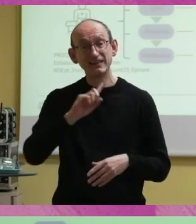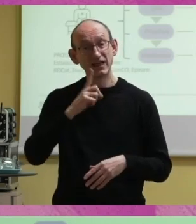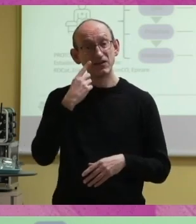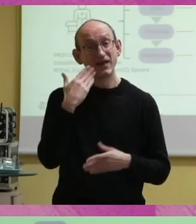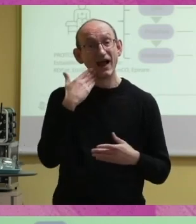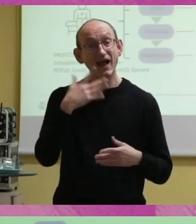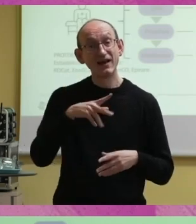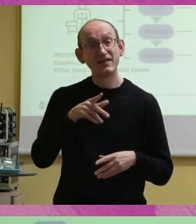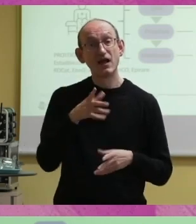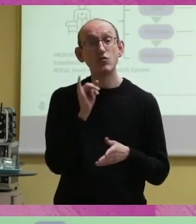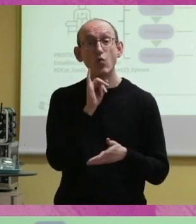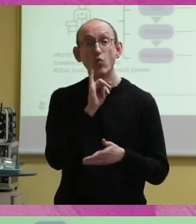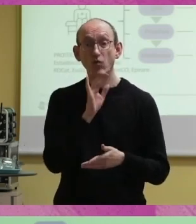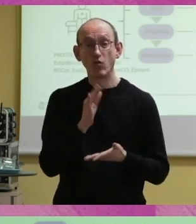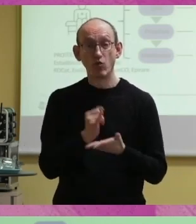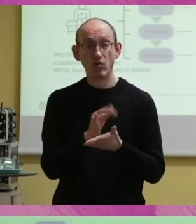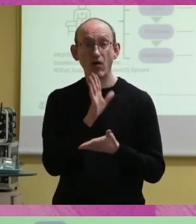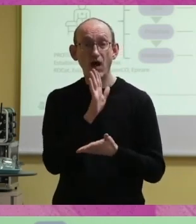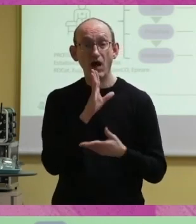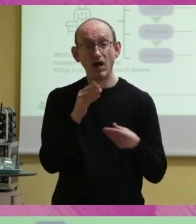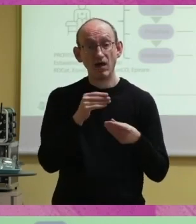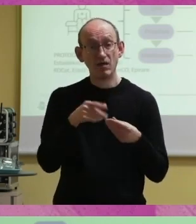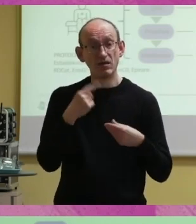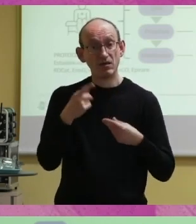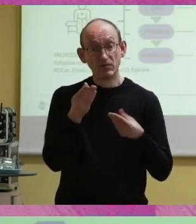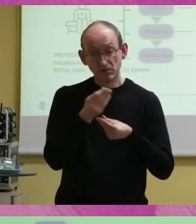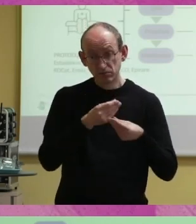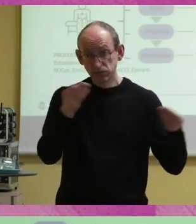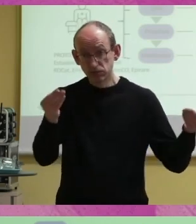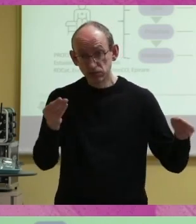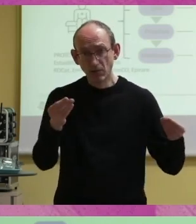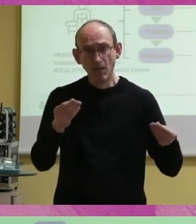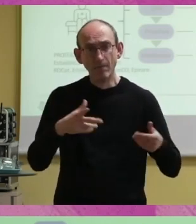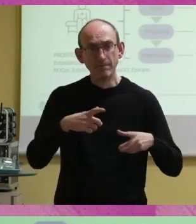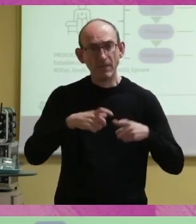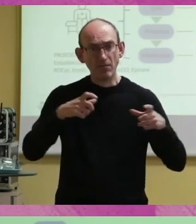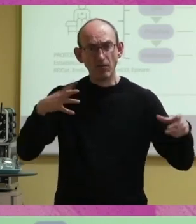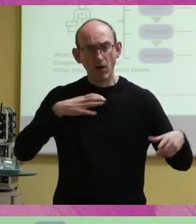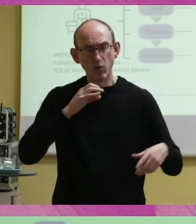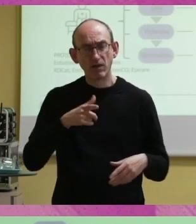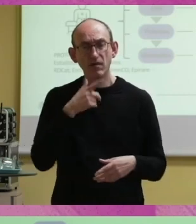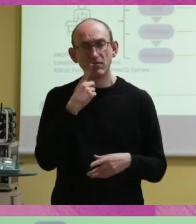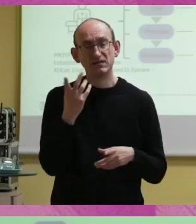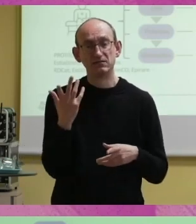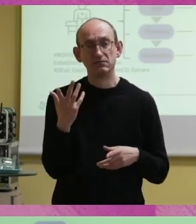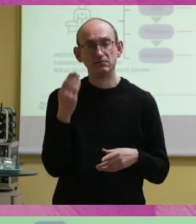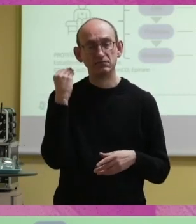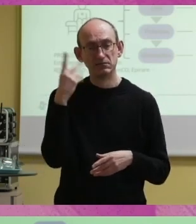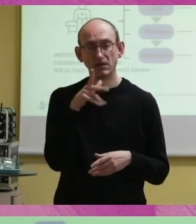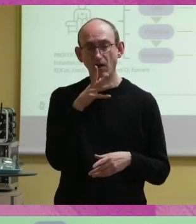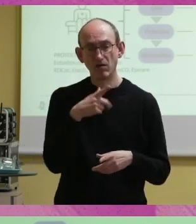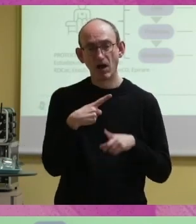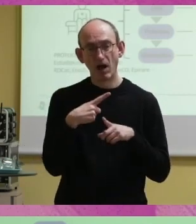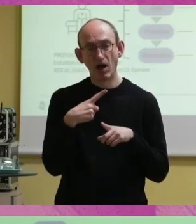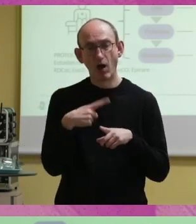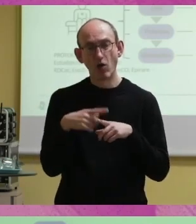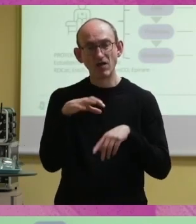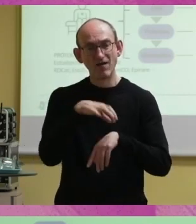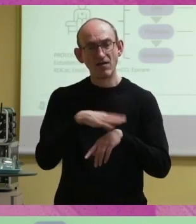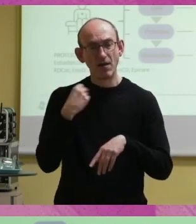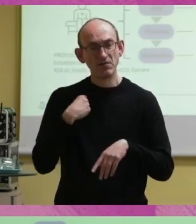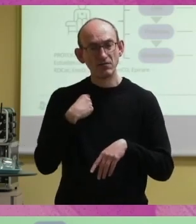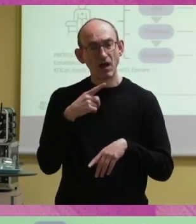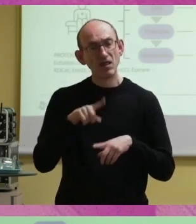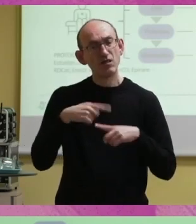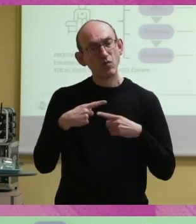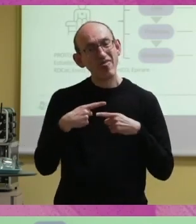el metaboloma. Imaginaros cuando se transfiera, igual son muchas más. Y además vamos a ver diferencias entre cosas que actualmente pensamos que son la misma enfermedad. Y